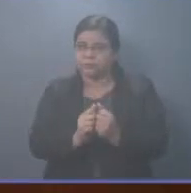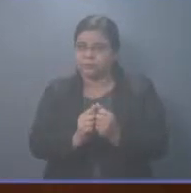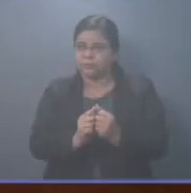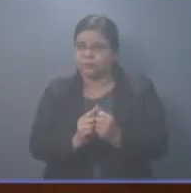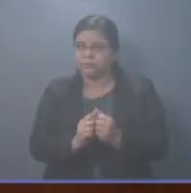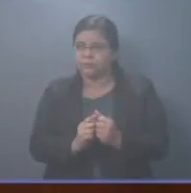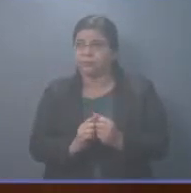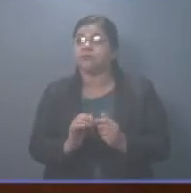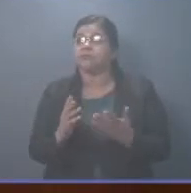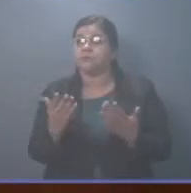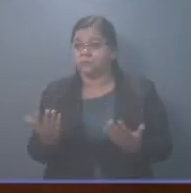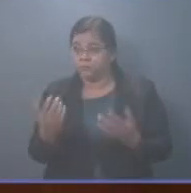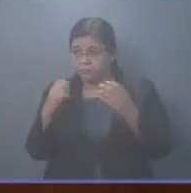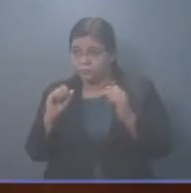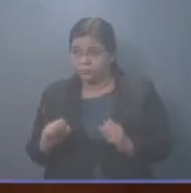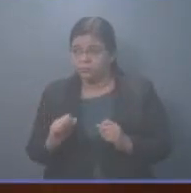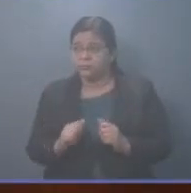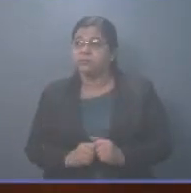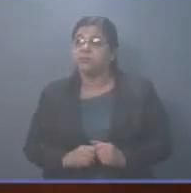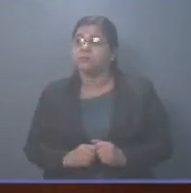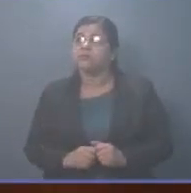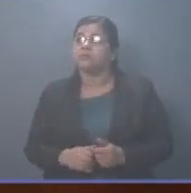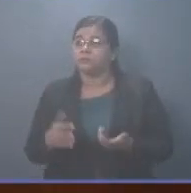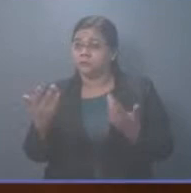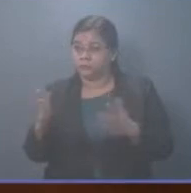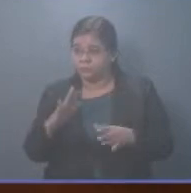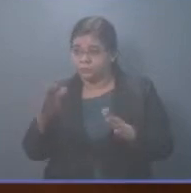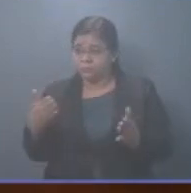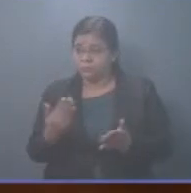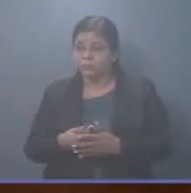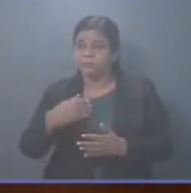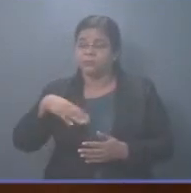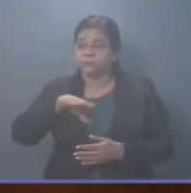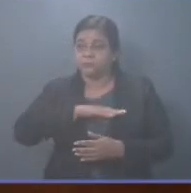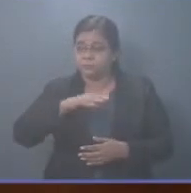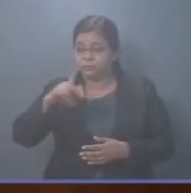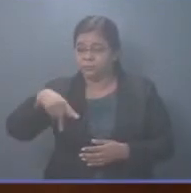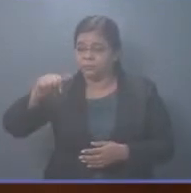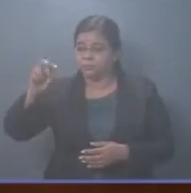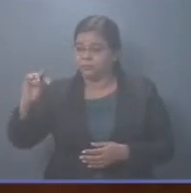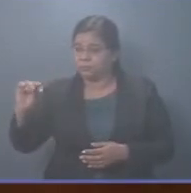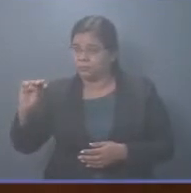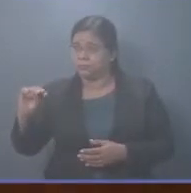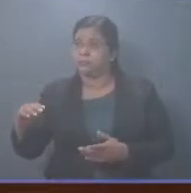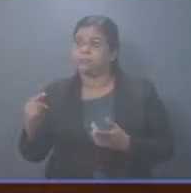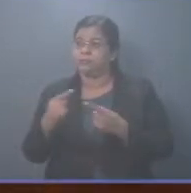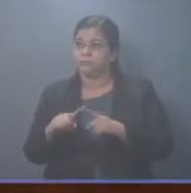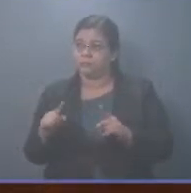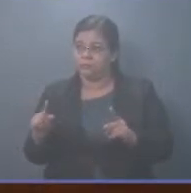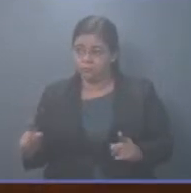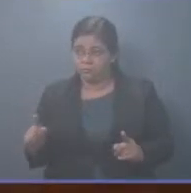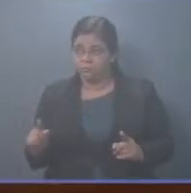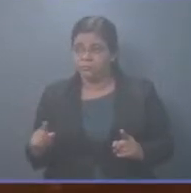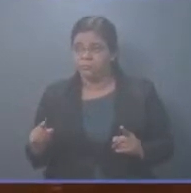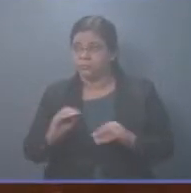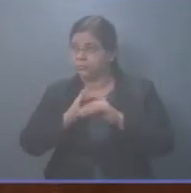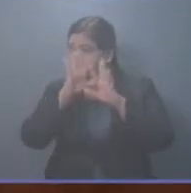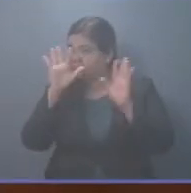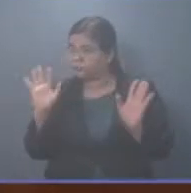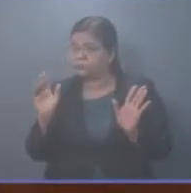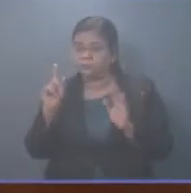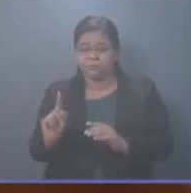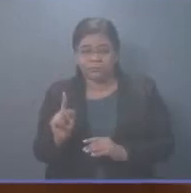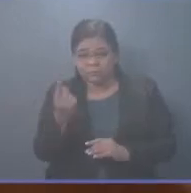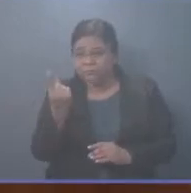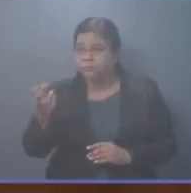presupuestaria para poderle dar funcionamiento al CONAIPAN, que es el Consejo. Es, obviamente, la